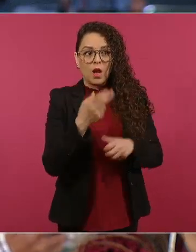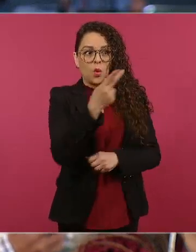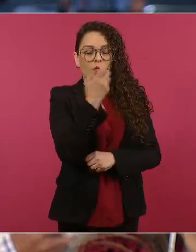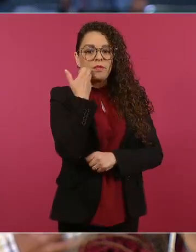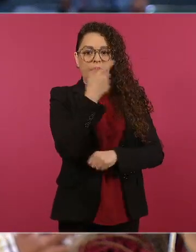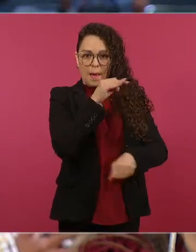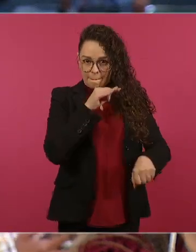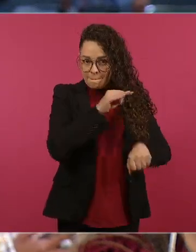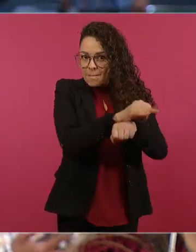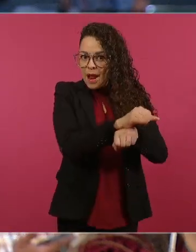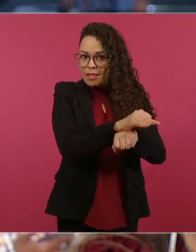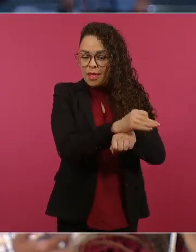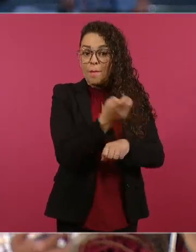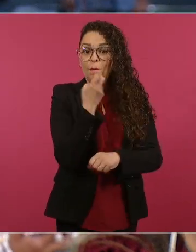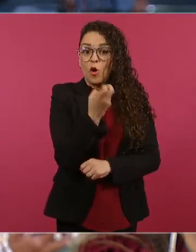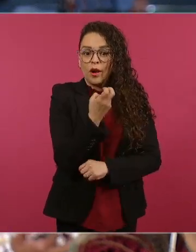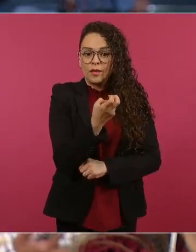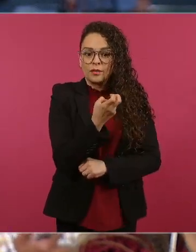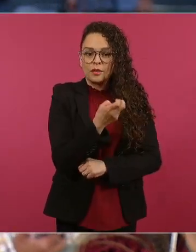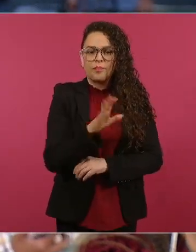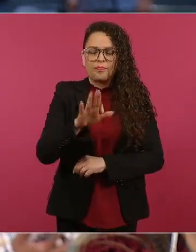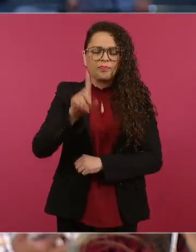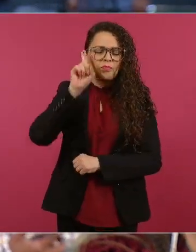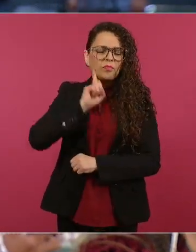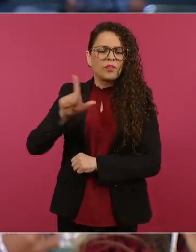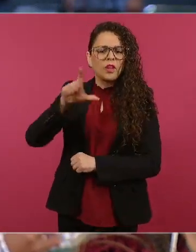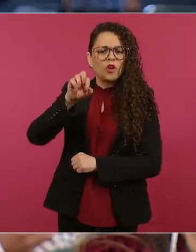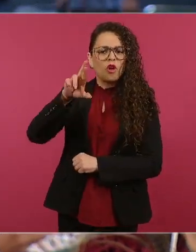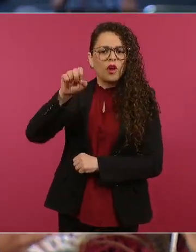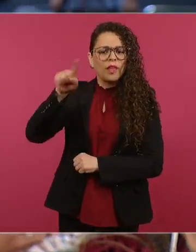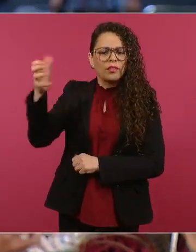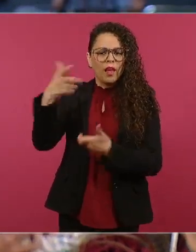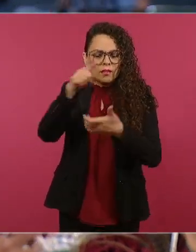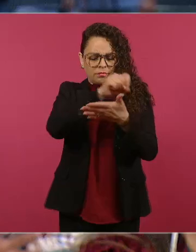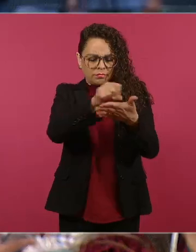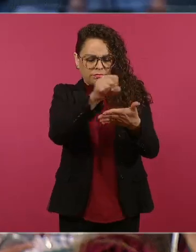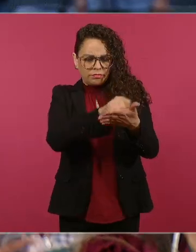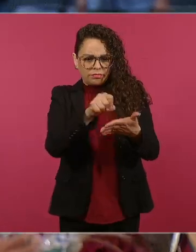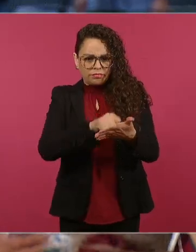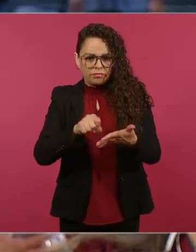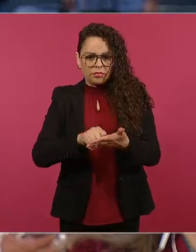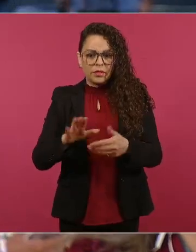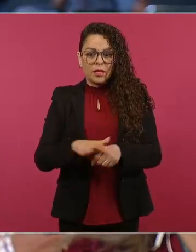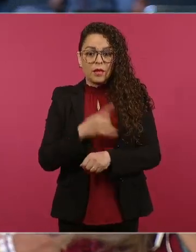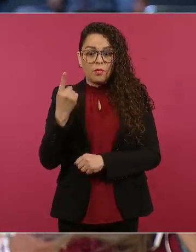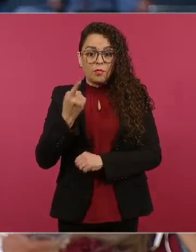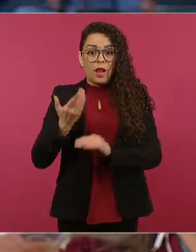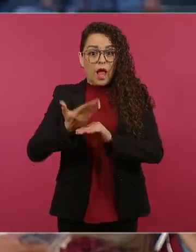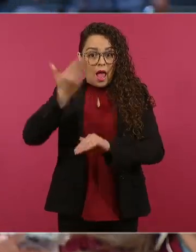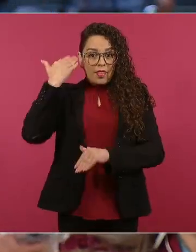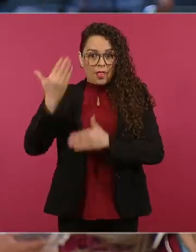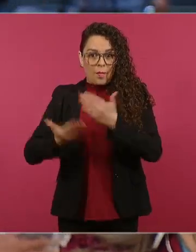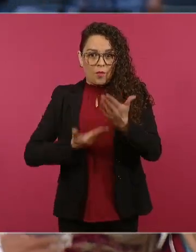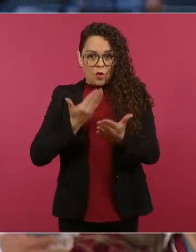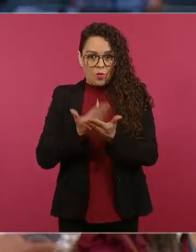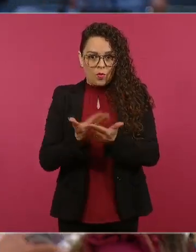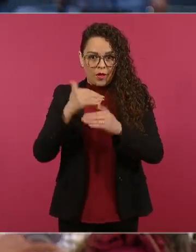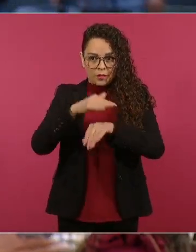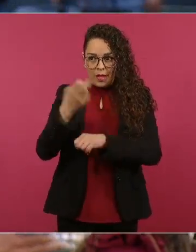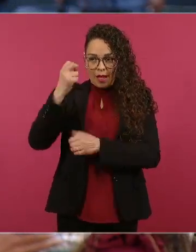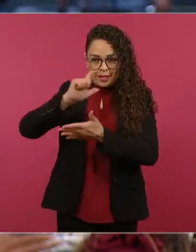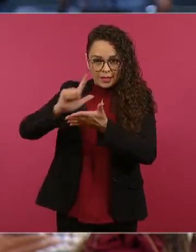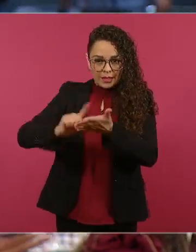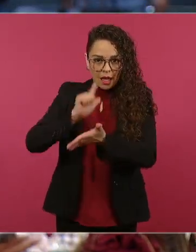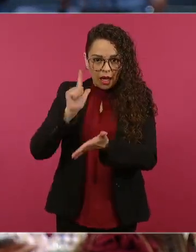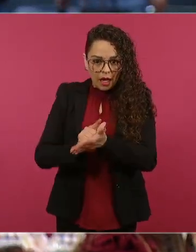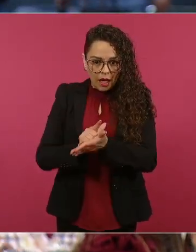Loretta Ortiz Alf escribió un ensayo porque había esta propuesta de una ley de amnistía, y en ese ensayo hablaba de que